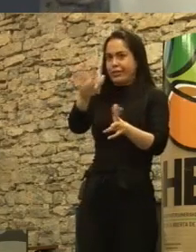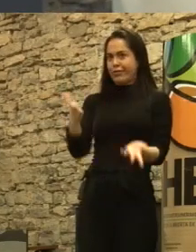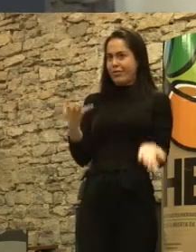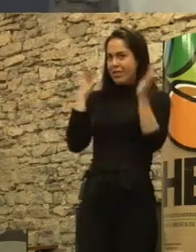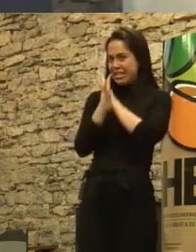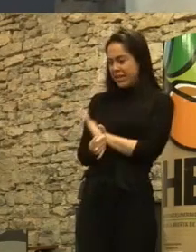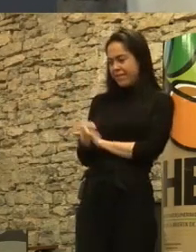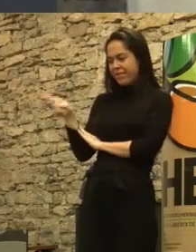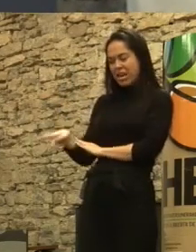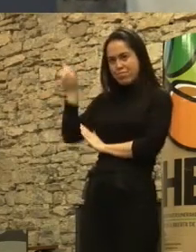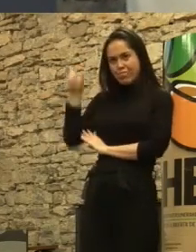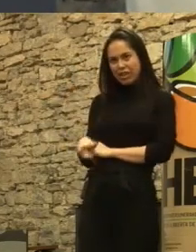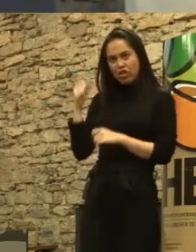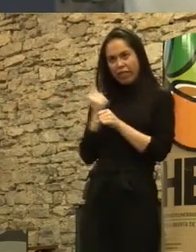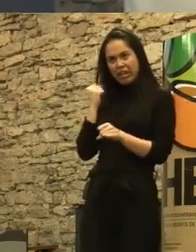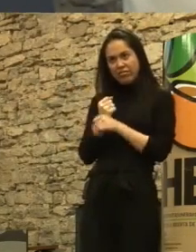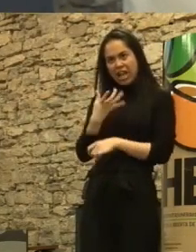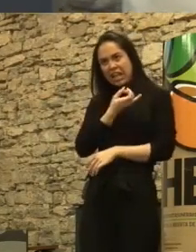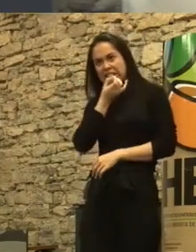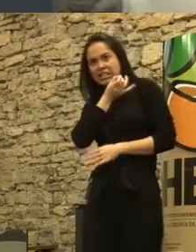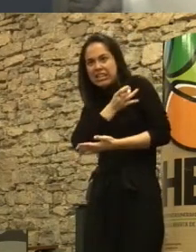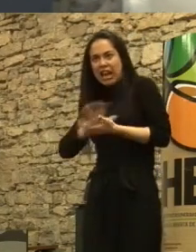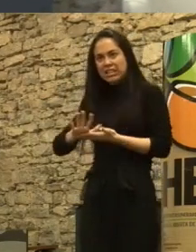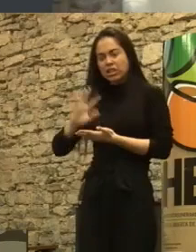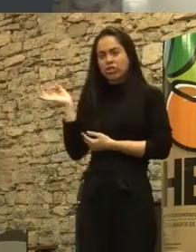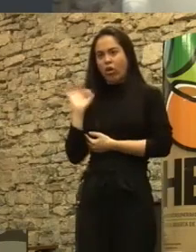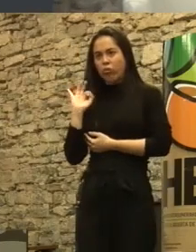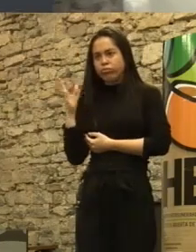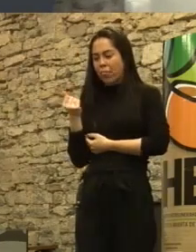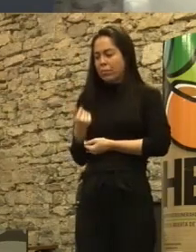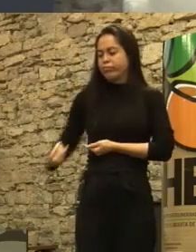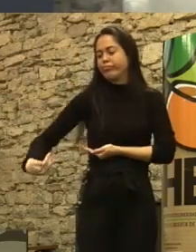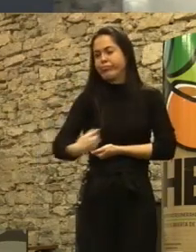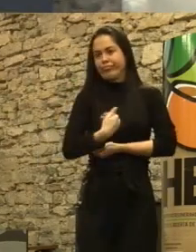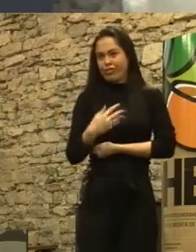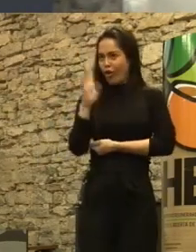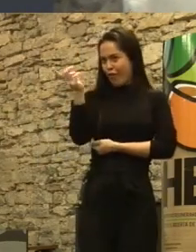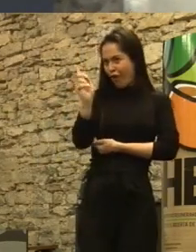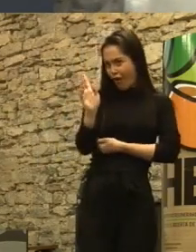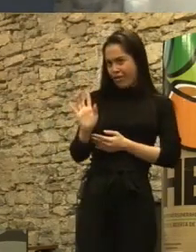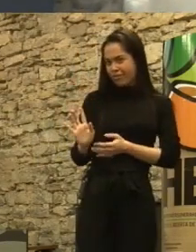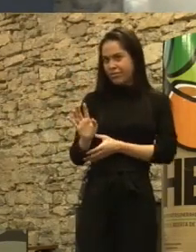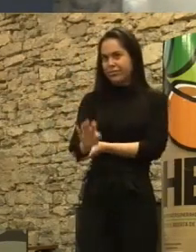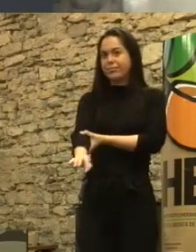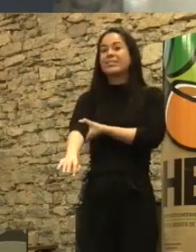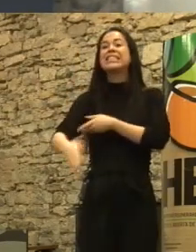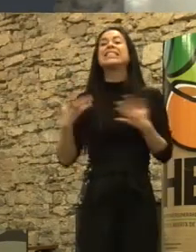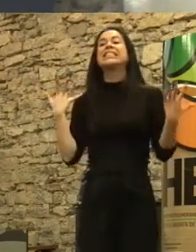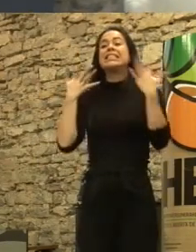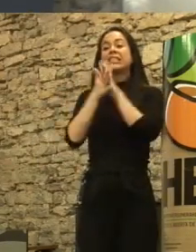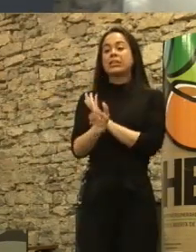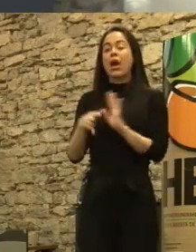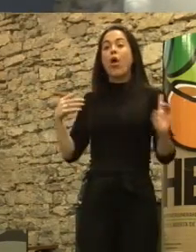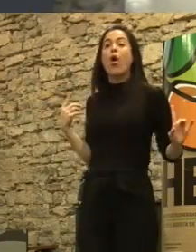gratis y que su familia le tenga que mantener hasta que tiene 60 años. No. Significa que el objetivo,